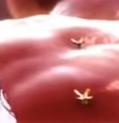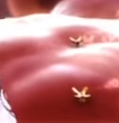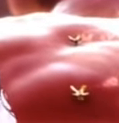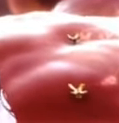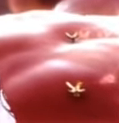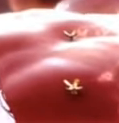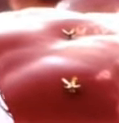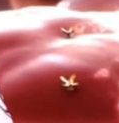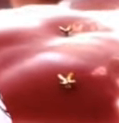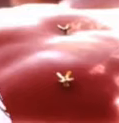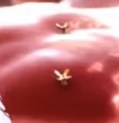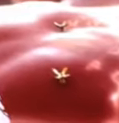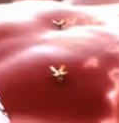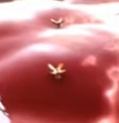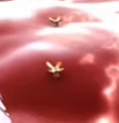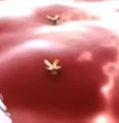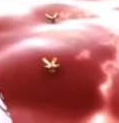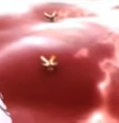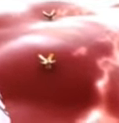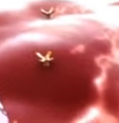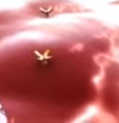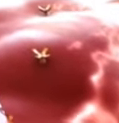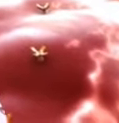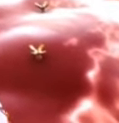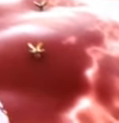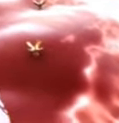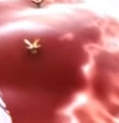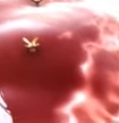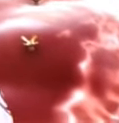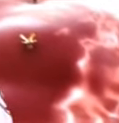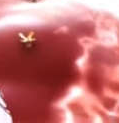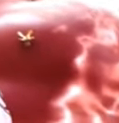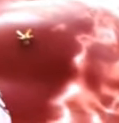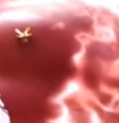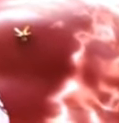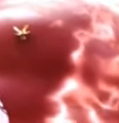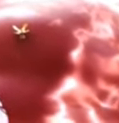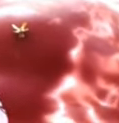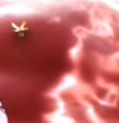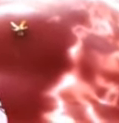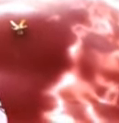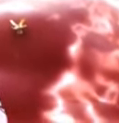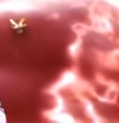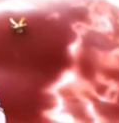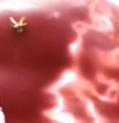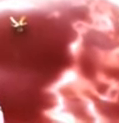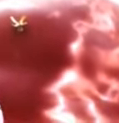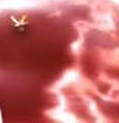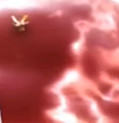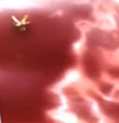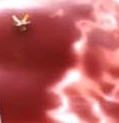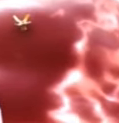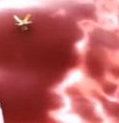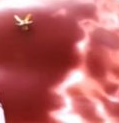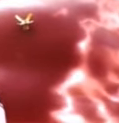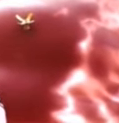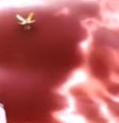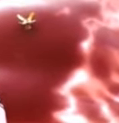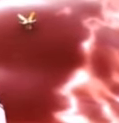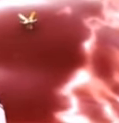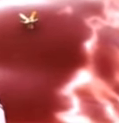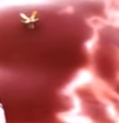Al momento, no contamos con vacuna o con tratamiento de fármacos aprobados para los pacientes con COVID-19. La